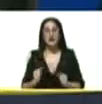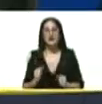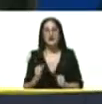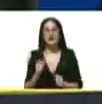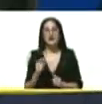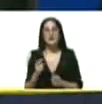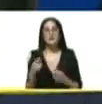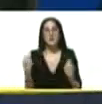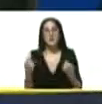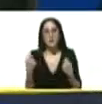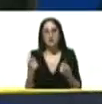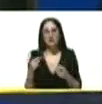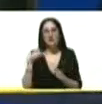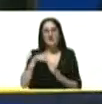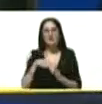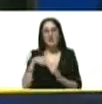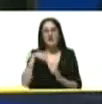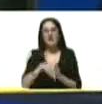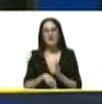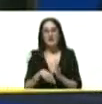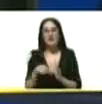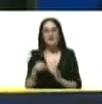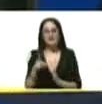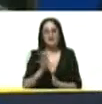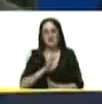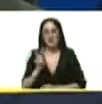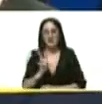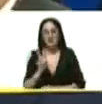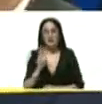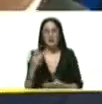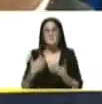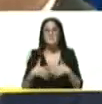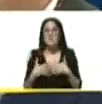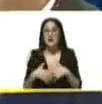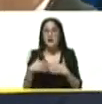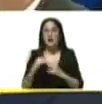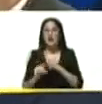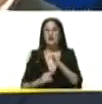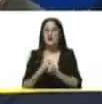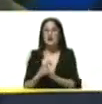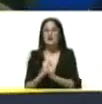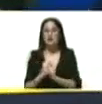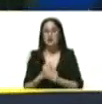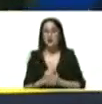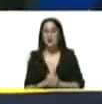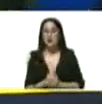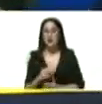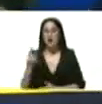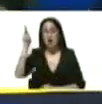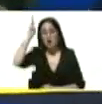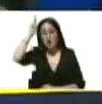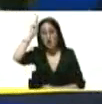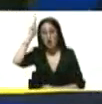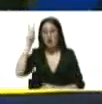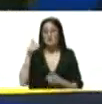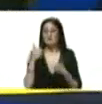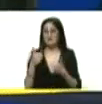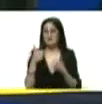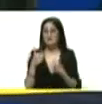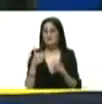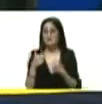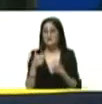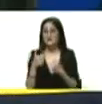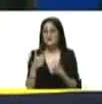de Venezuela y a la DOC. En el mercado internacional, como sabemos, nuestro ron es muy bien visto, es muy